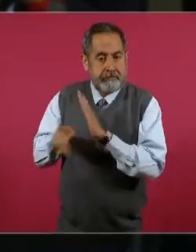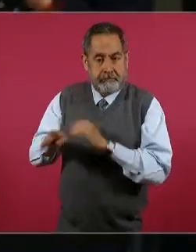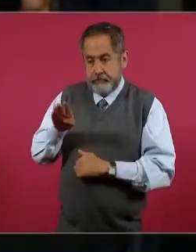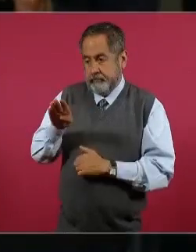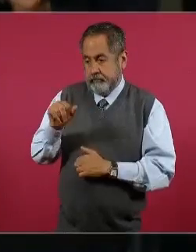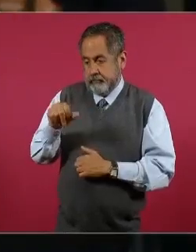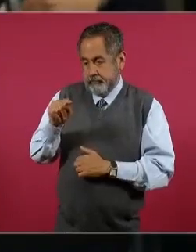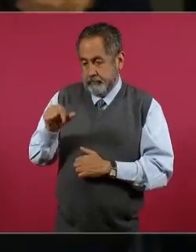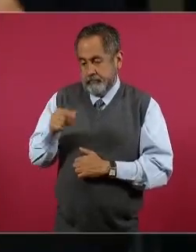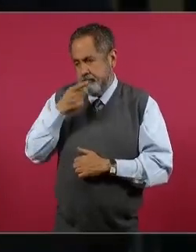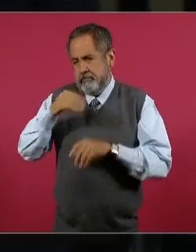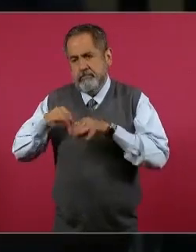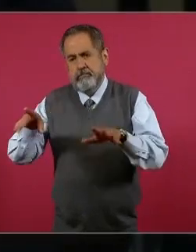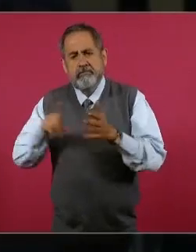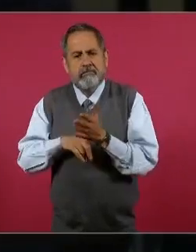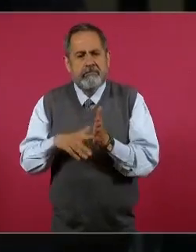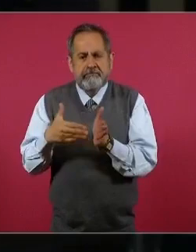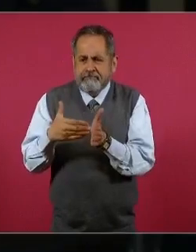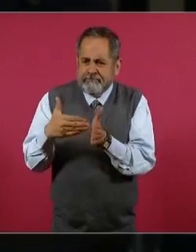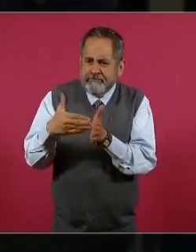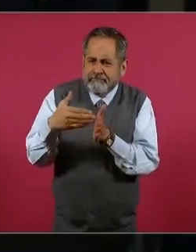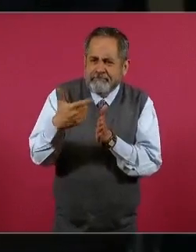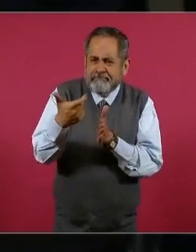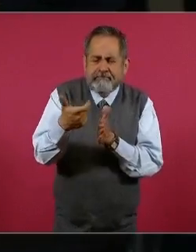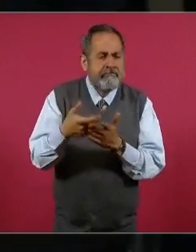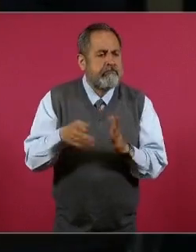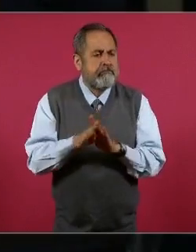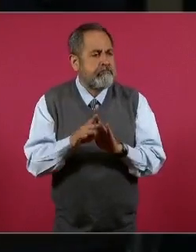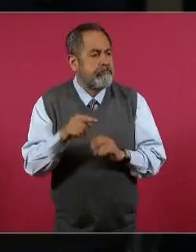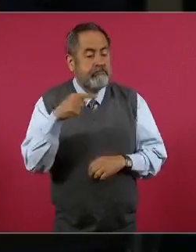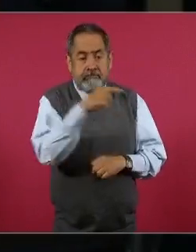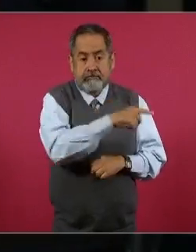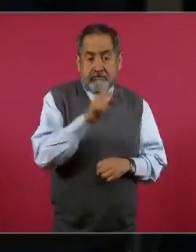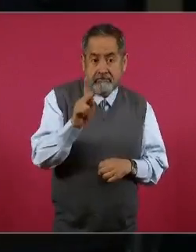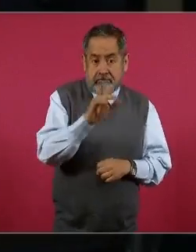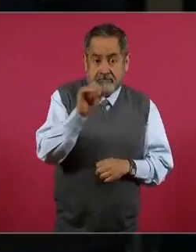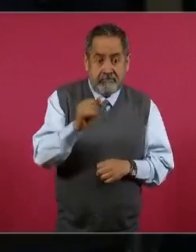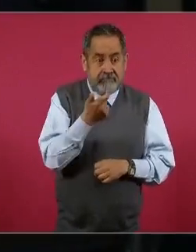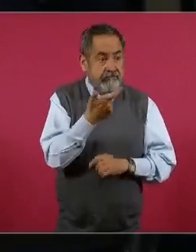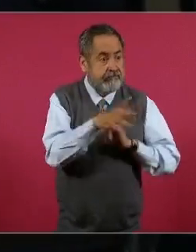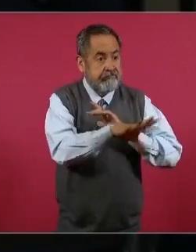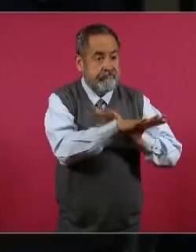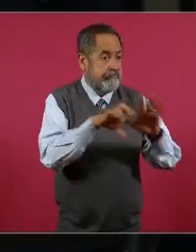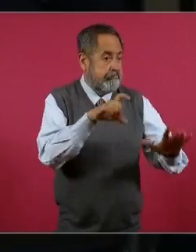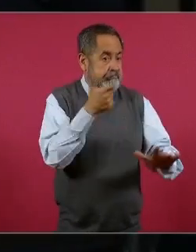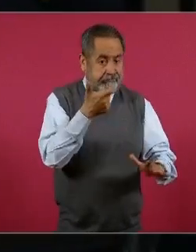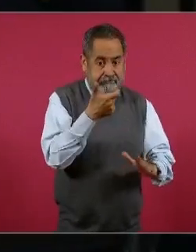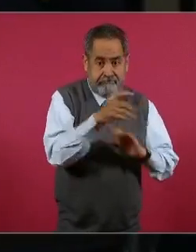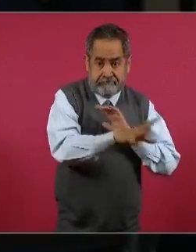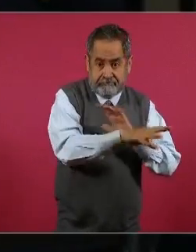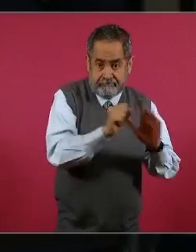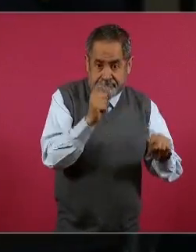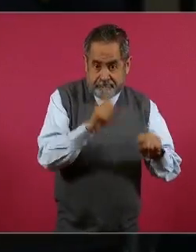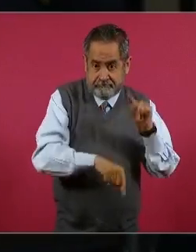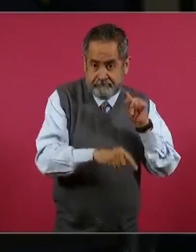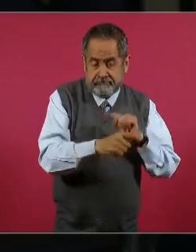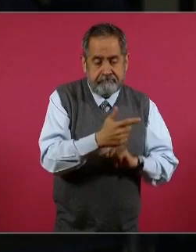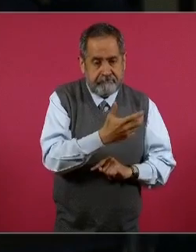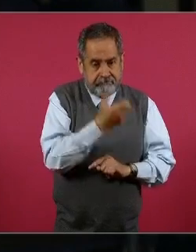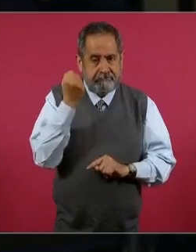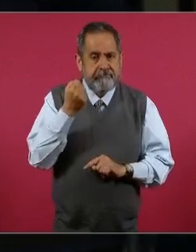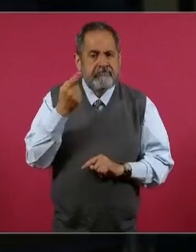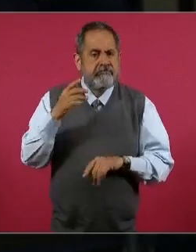a conocer que millones de pesos saldrán de varios fideicomisos del Poder Judicial de la Federación. Esto es tras un comunicado